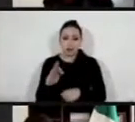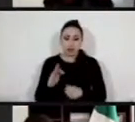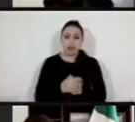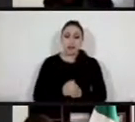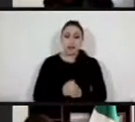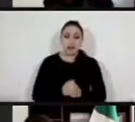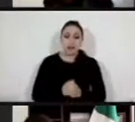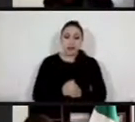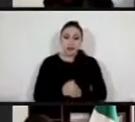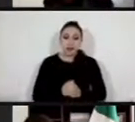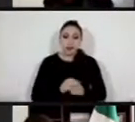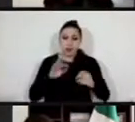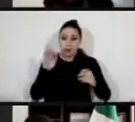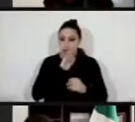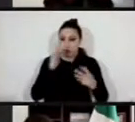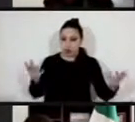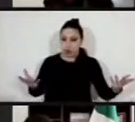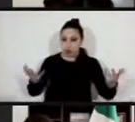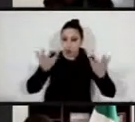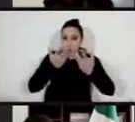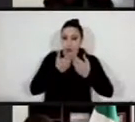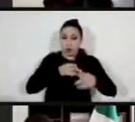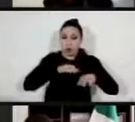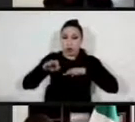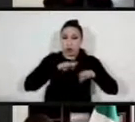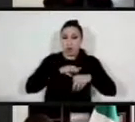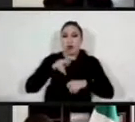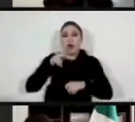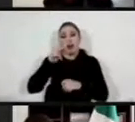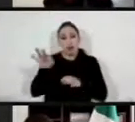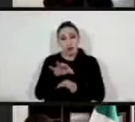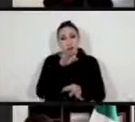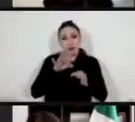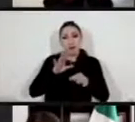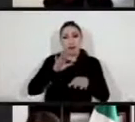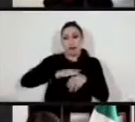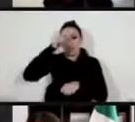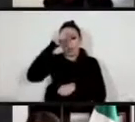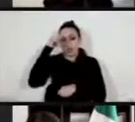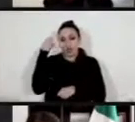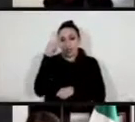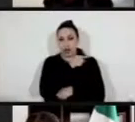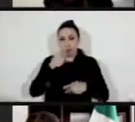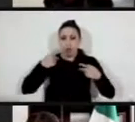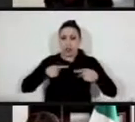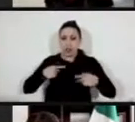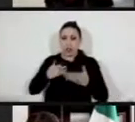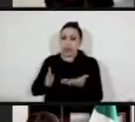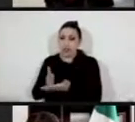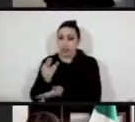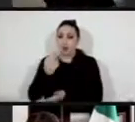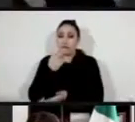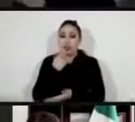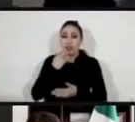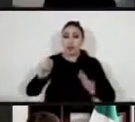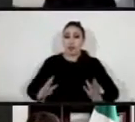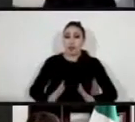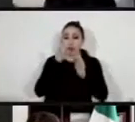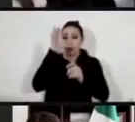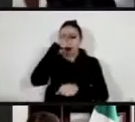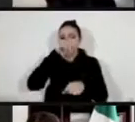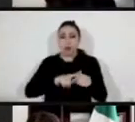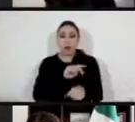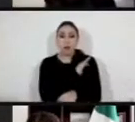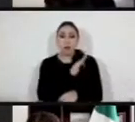nos permitirá garantizar que todas las personas puedan acceder y participar a la cultura, así como de todos sus componentes en condiciones